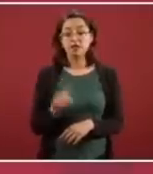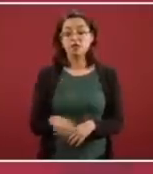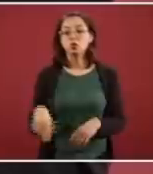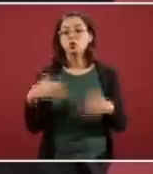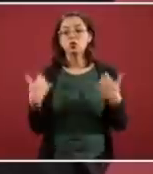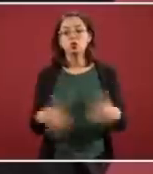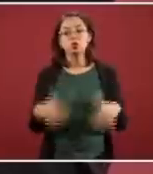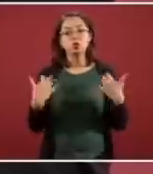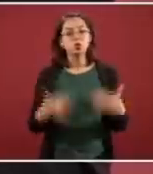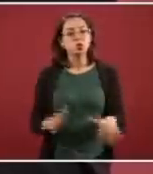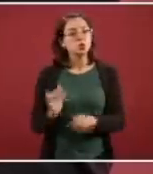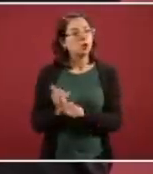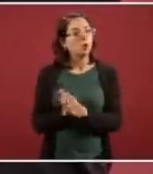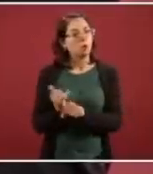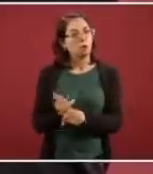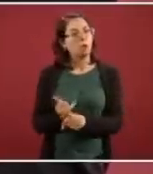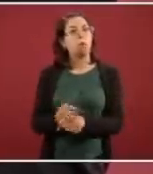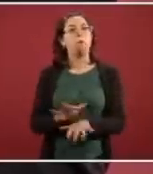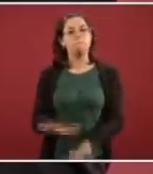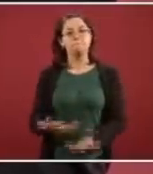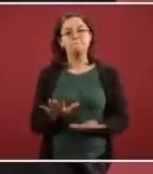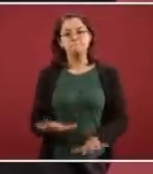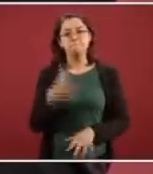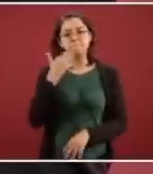muy buenos de investigación,